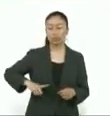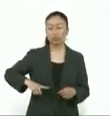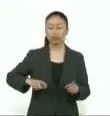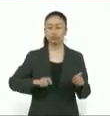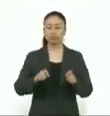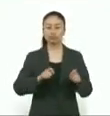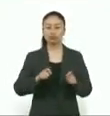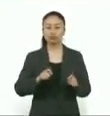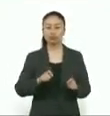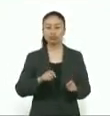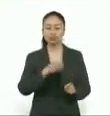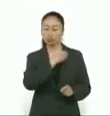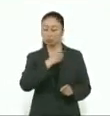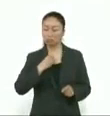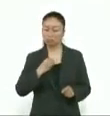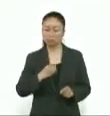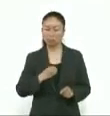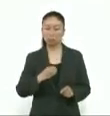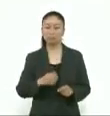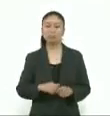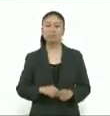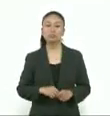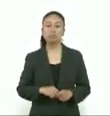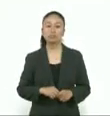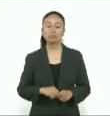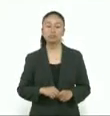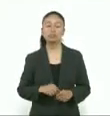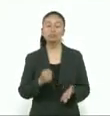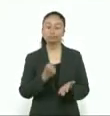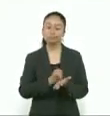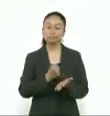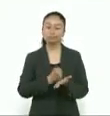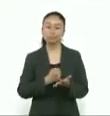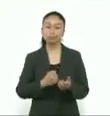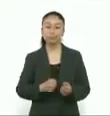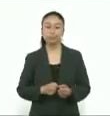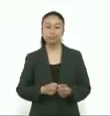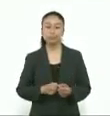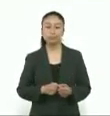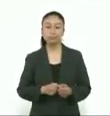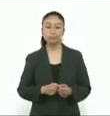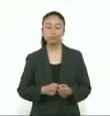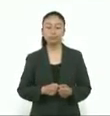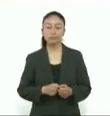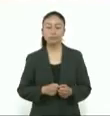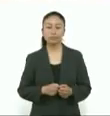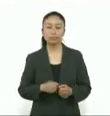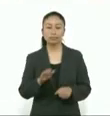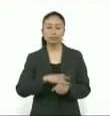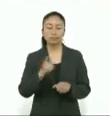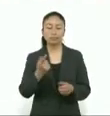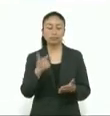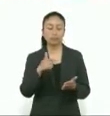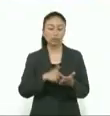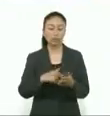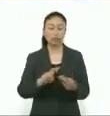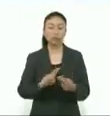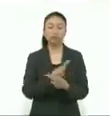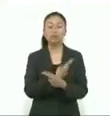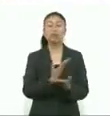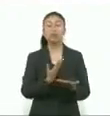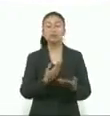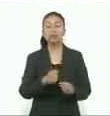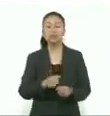tenemos la obligación ética y consecuente, por el origen de donde venimos, de hacer política